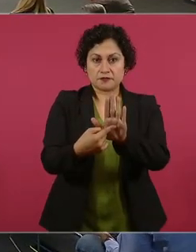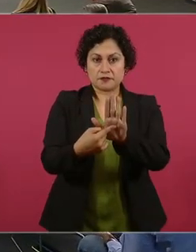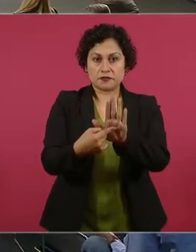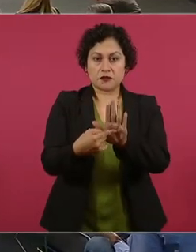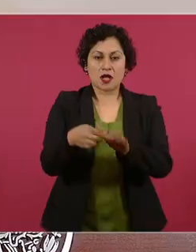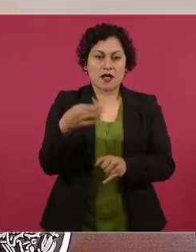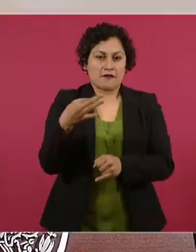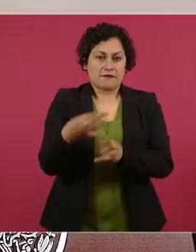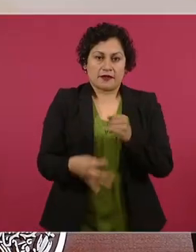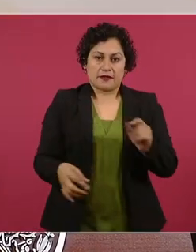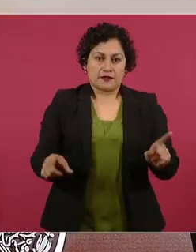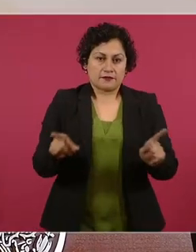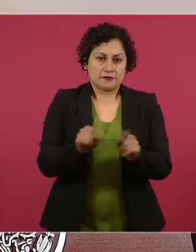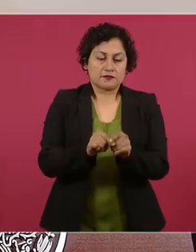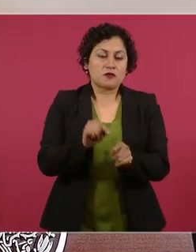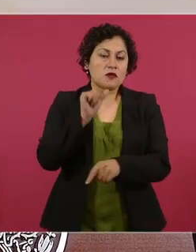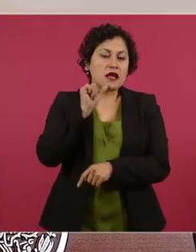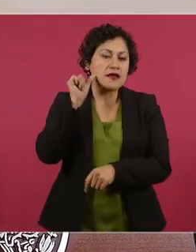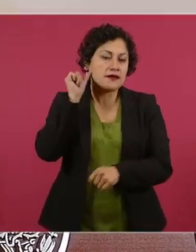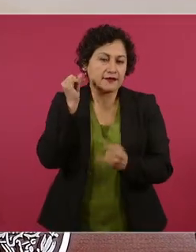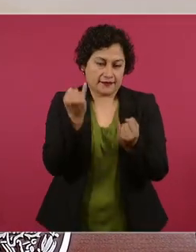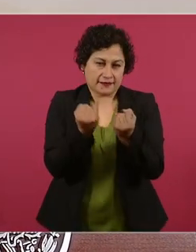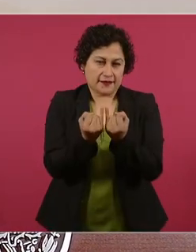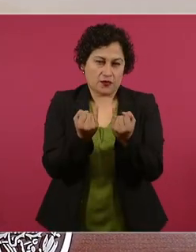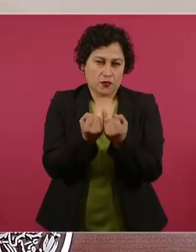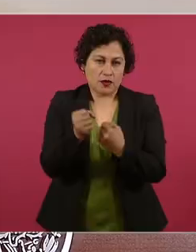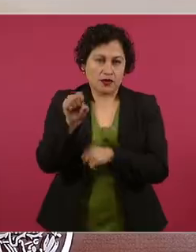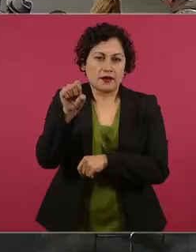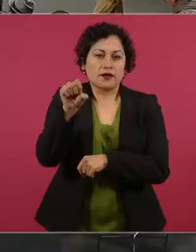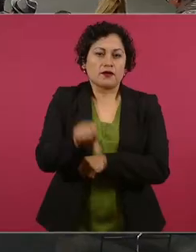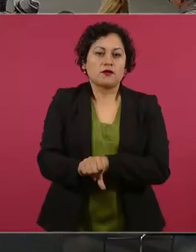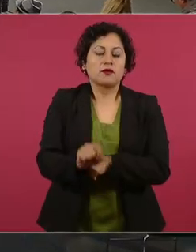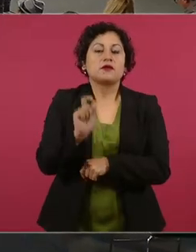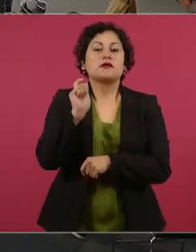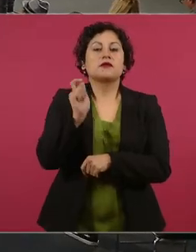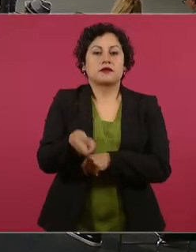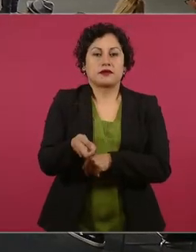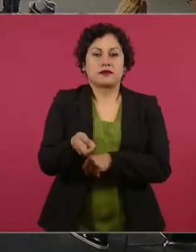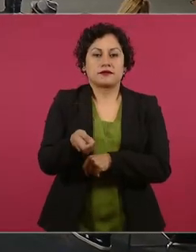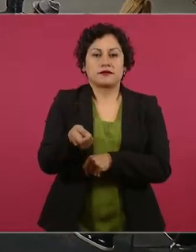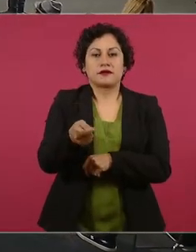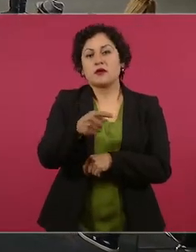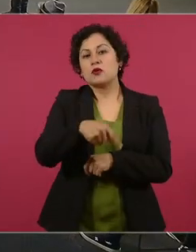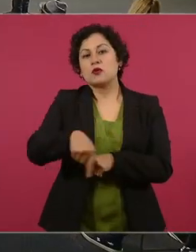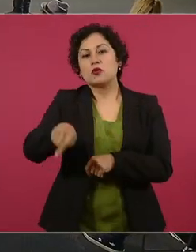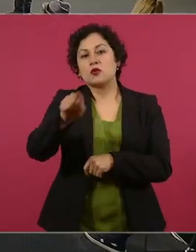terminar también así como ayer? Porque así desayunan con más